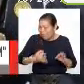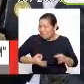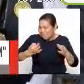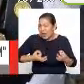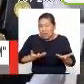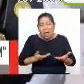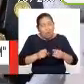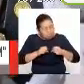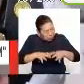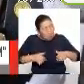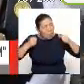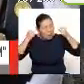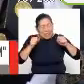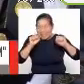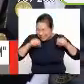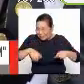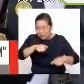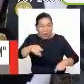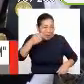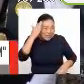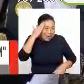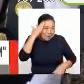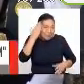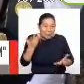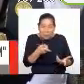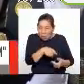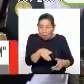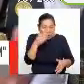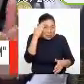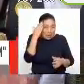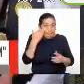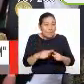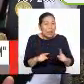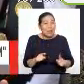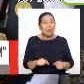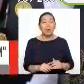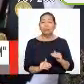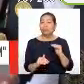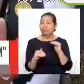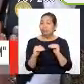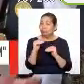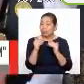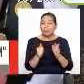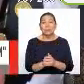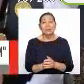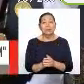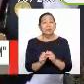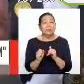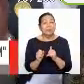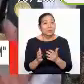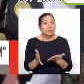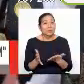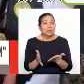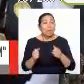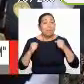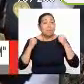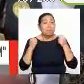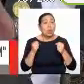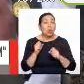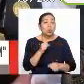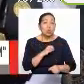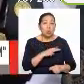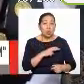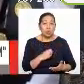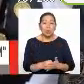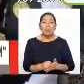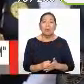hay manifestaciones, sin duda. Recuerden ustedes que los niveles que nos ha dejado las protestas sociales,